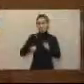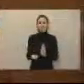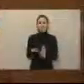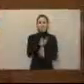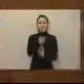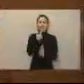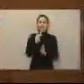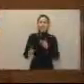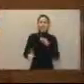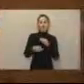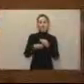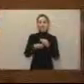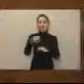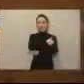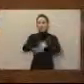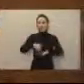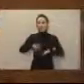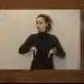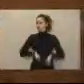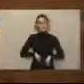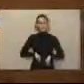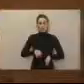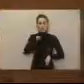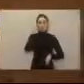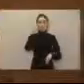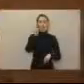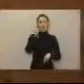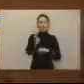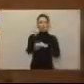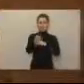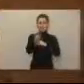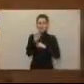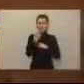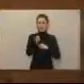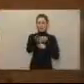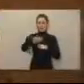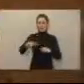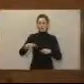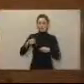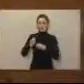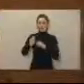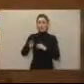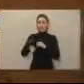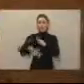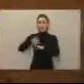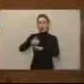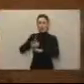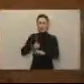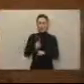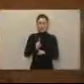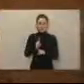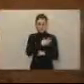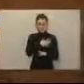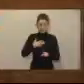la enmienda que propone Ciudadanos de que simplemente se nos remita la resolución final de la Fiscalía. No, queremos que se proceda